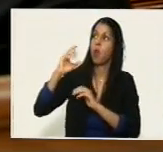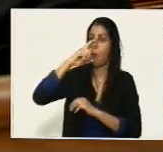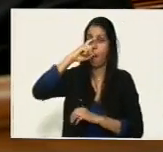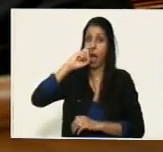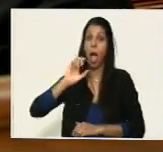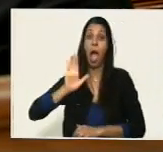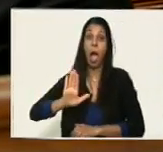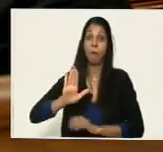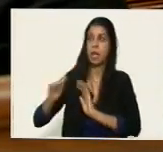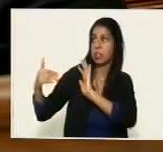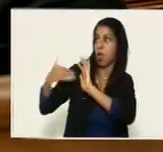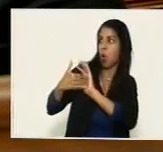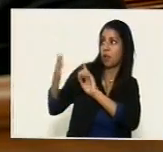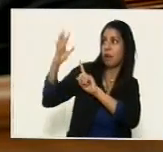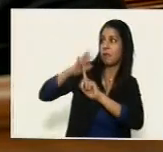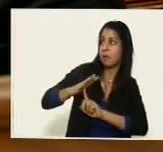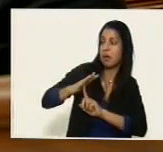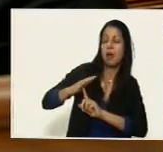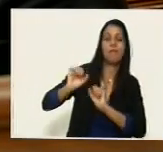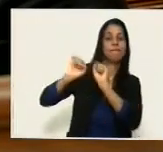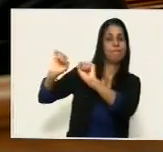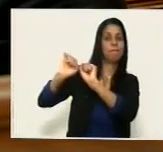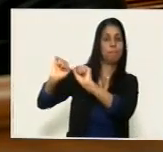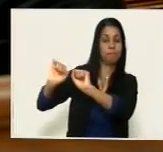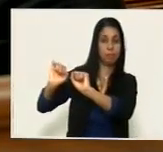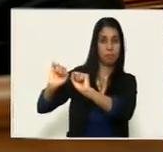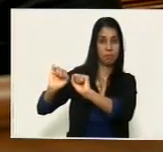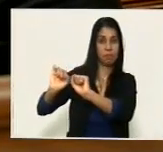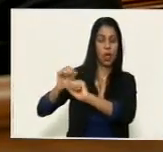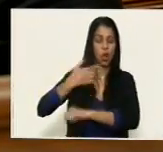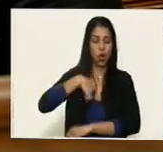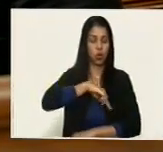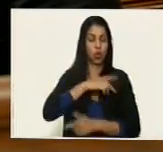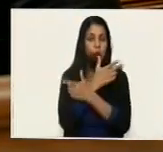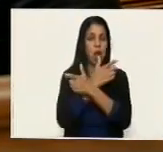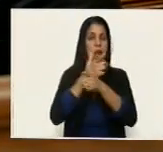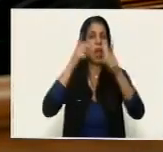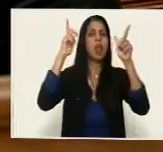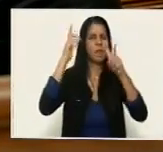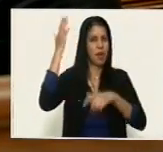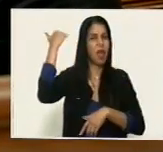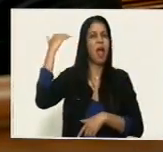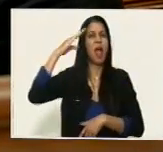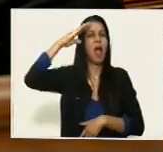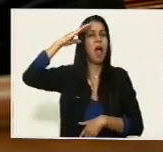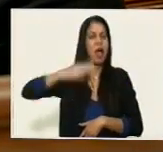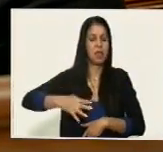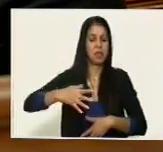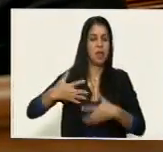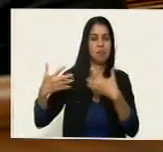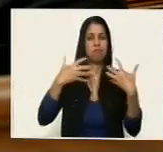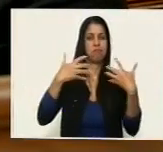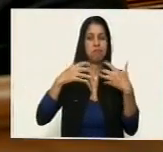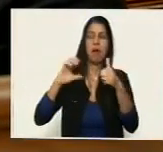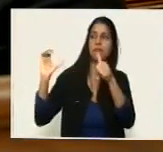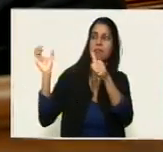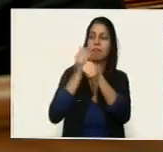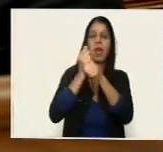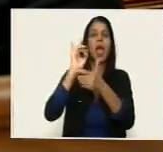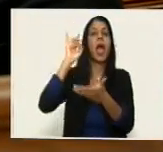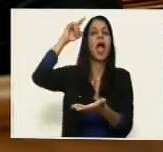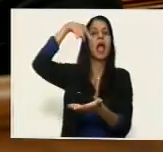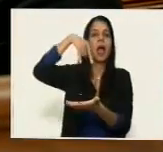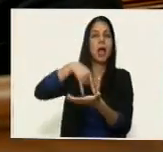pretenda alterar nuestra independencia, ganada en unión cívico-militar en el glorioso campo de